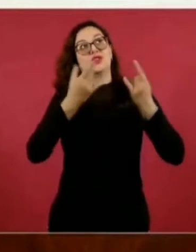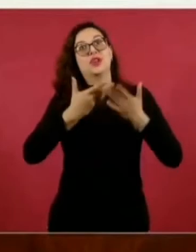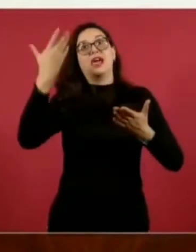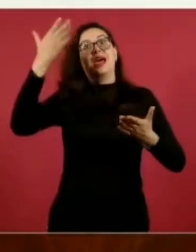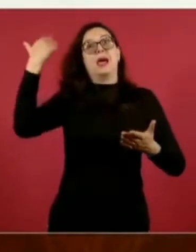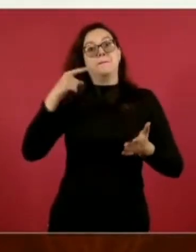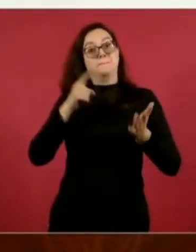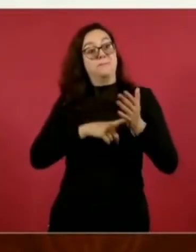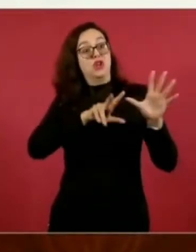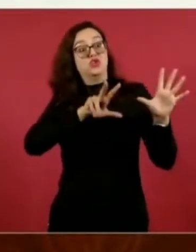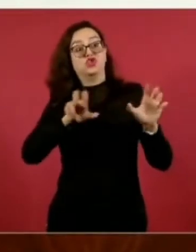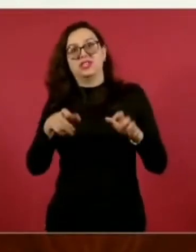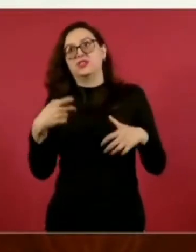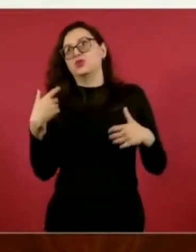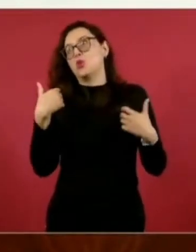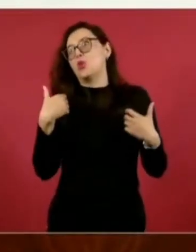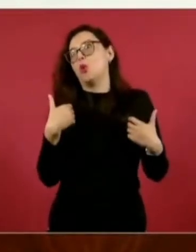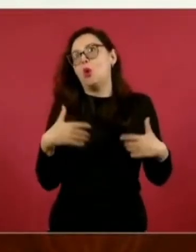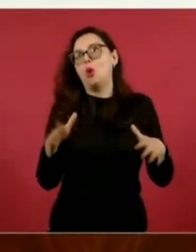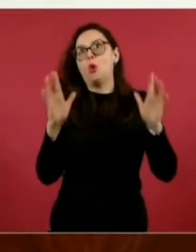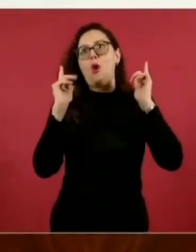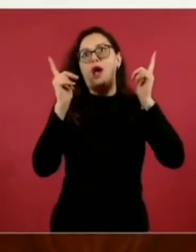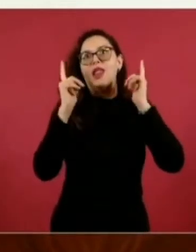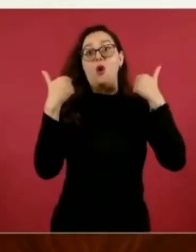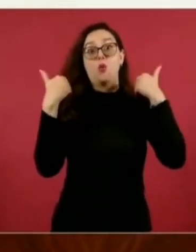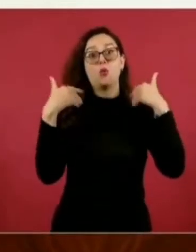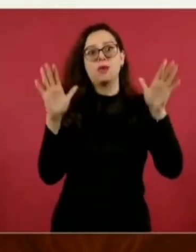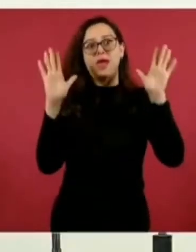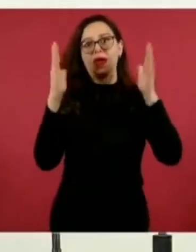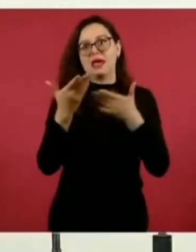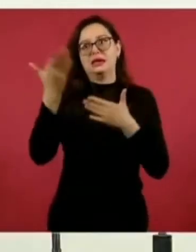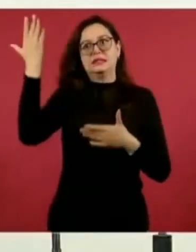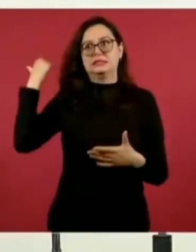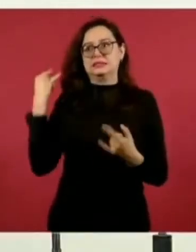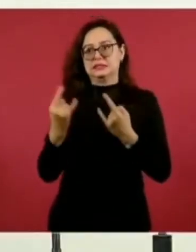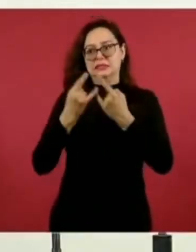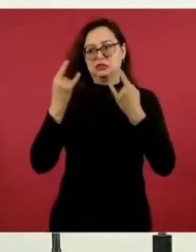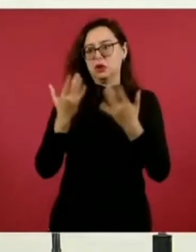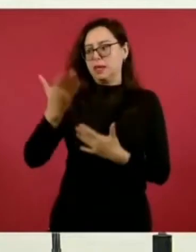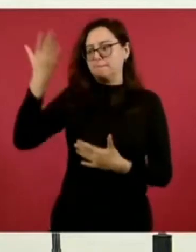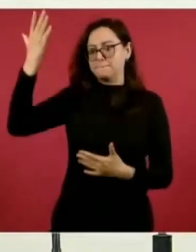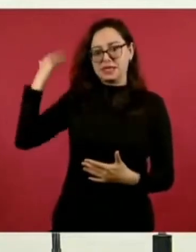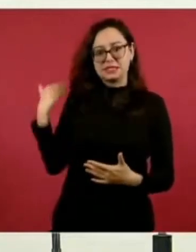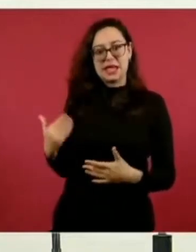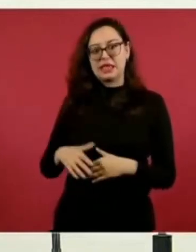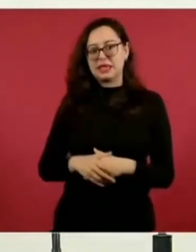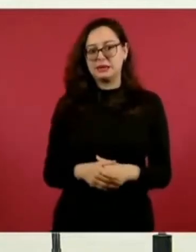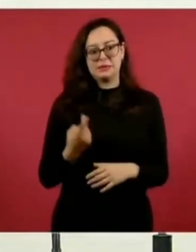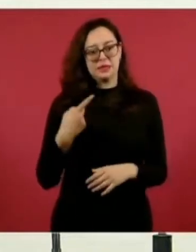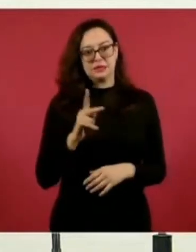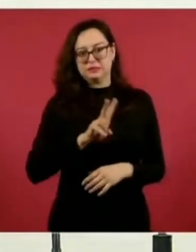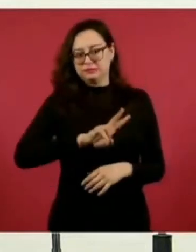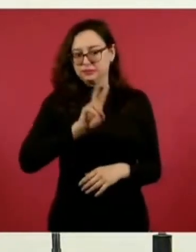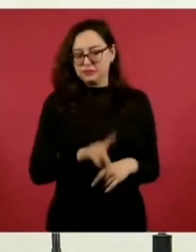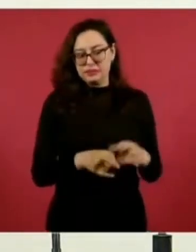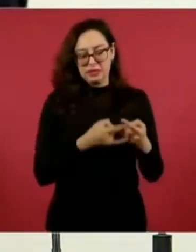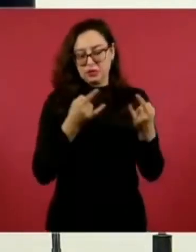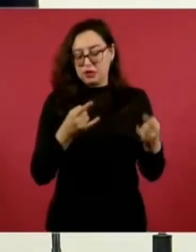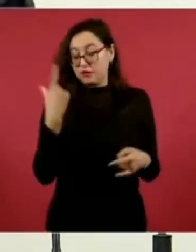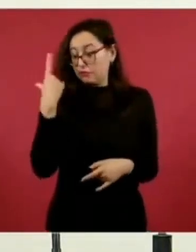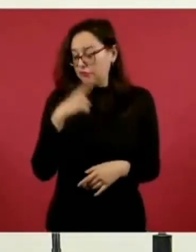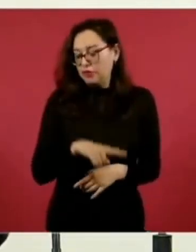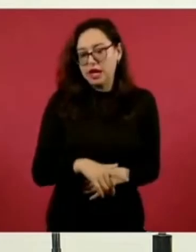fuese muchísimo antes, ¿no? De siglos ya, historia pasada, porque es muy tenebrosa esa historia.